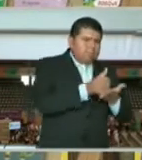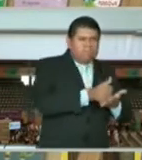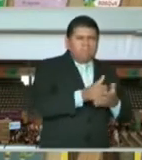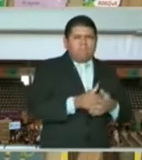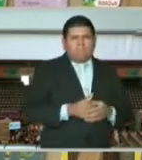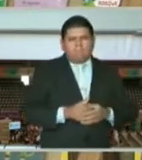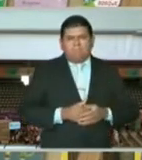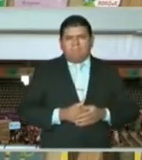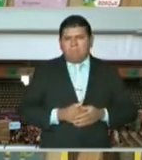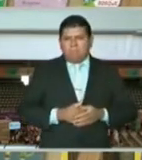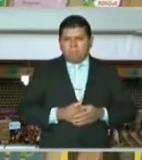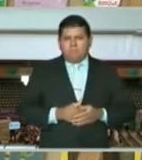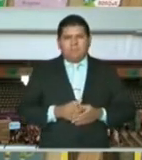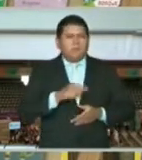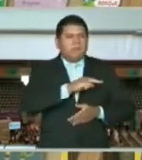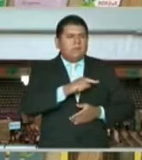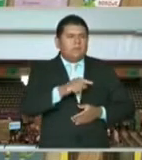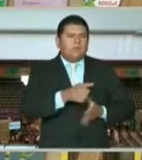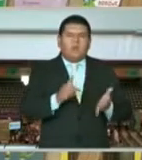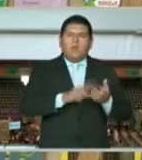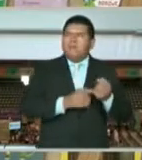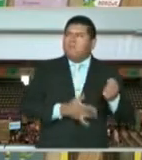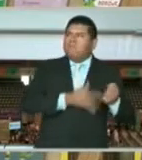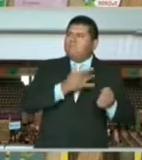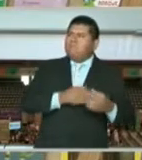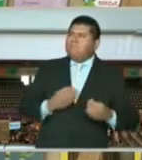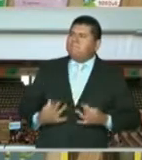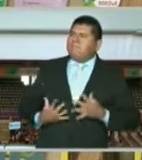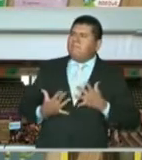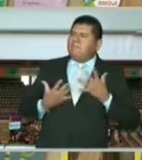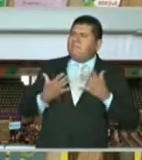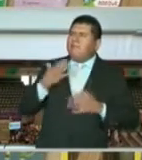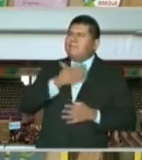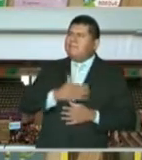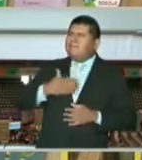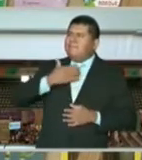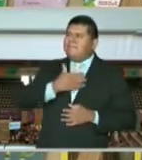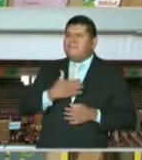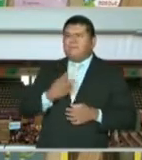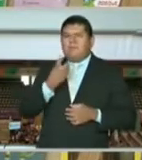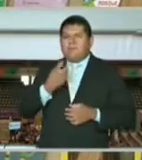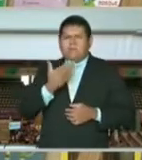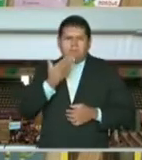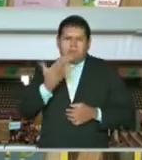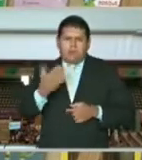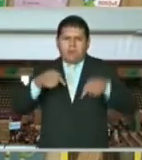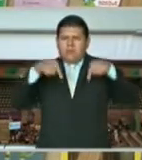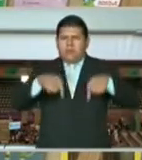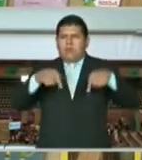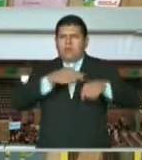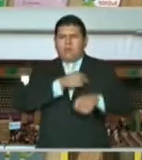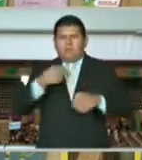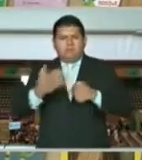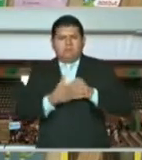propósito que les genere un bienestar emocional y un bienestar orgánico. Aquí donde estamos,